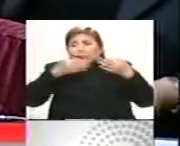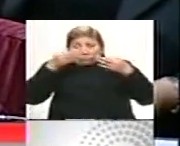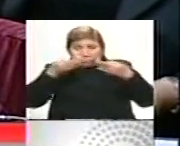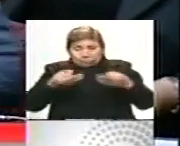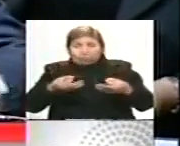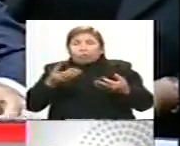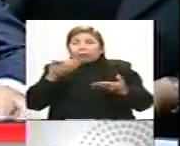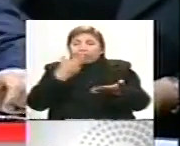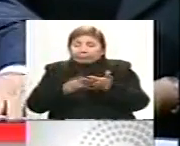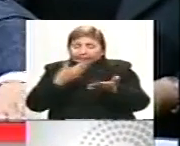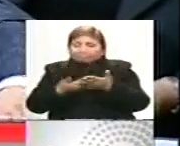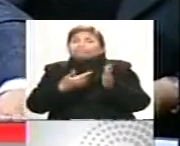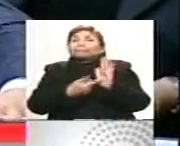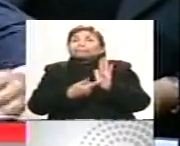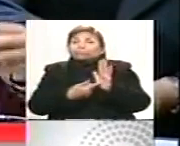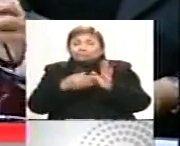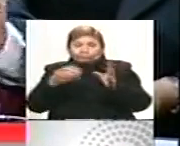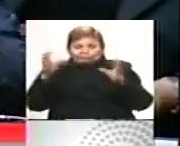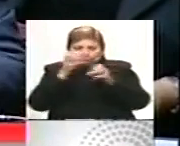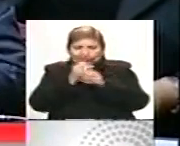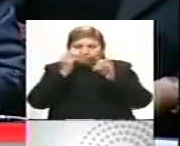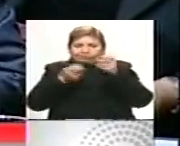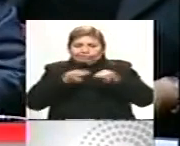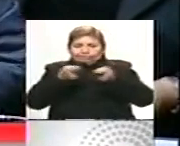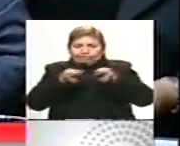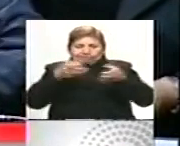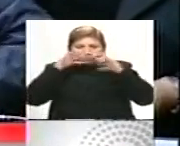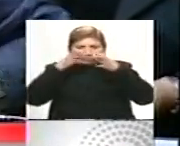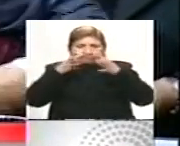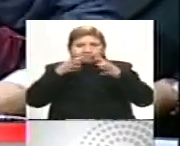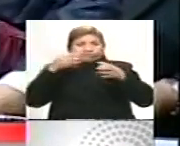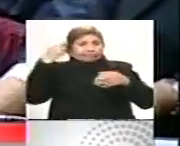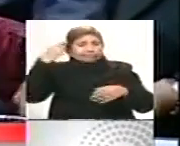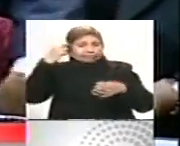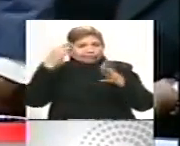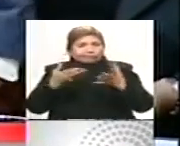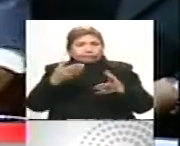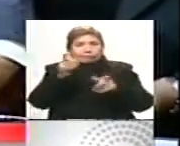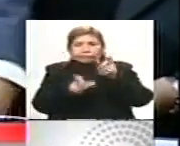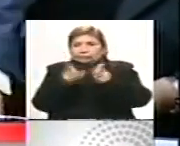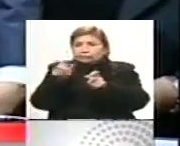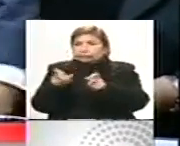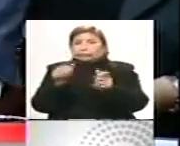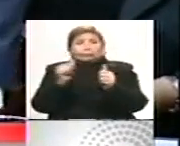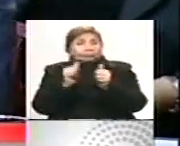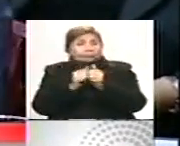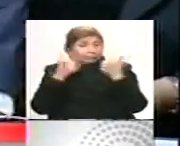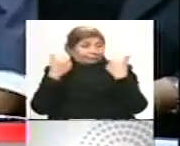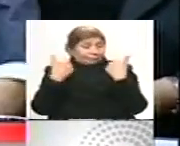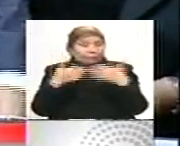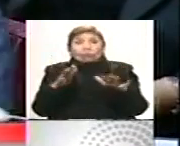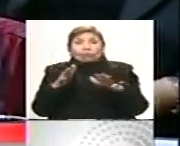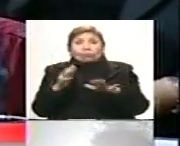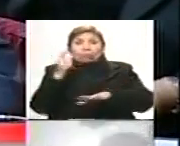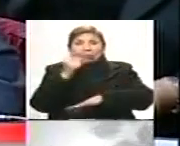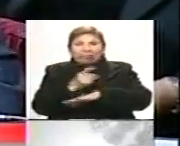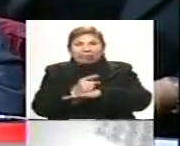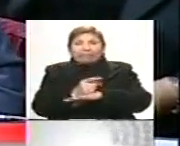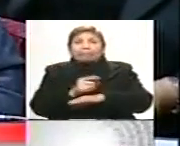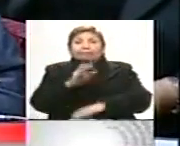Justamente materializar, concretar, liderar, encarnar las políticas públicas. Cuando ya existe acusación